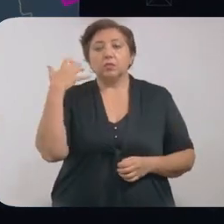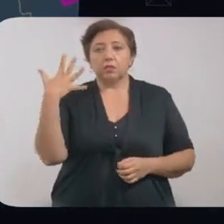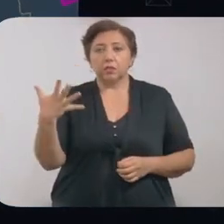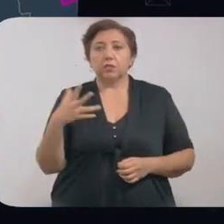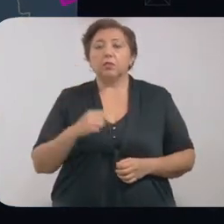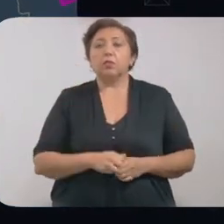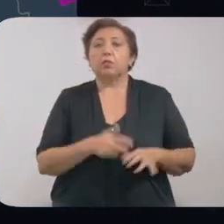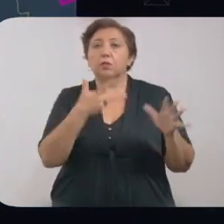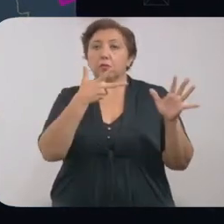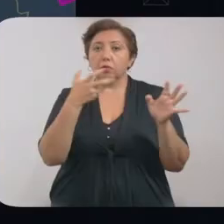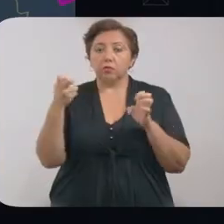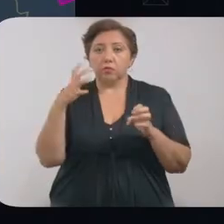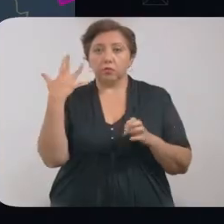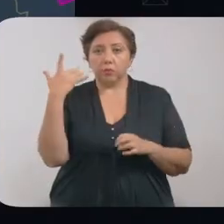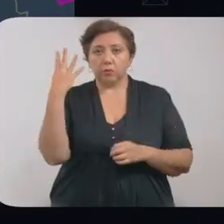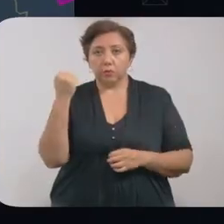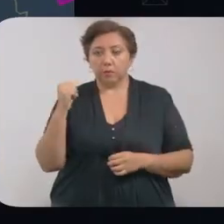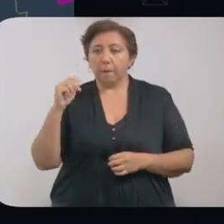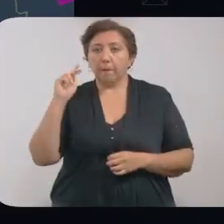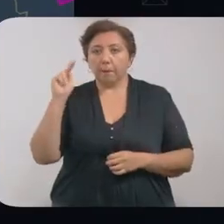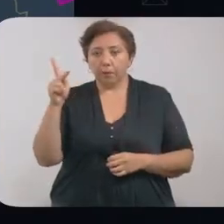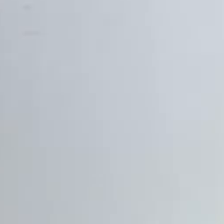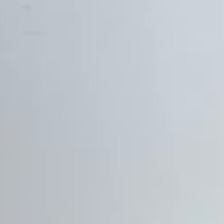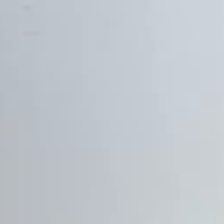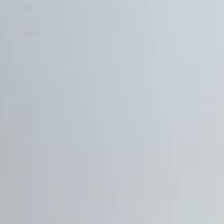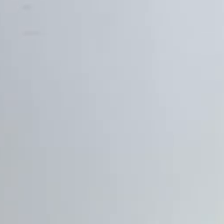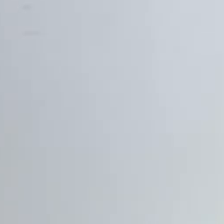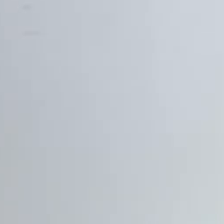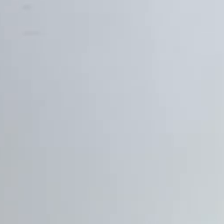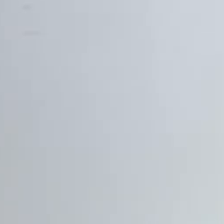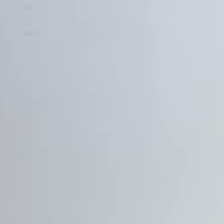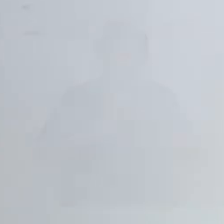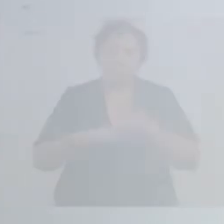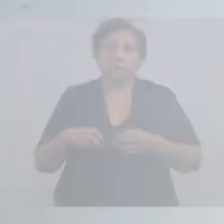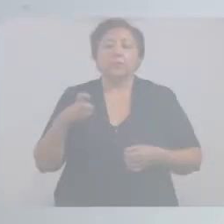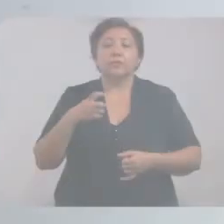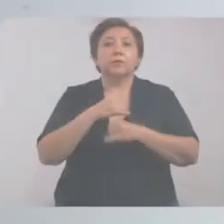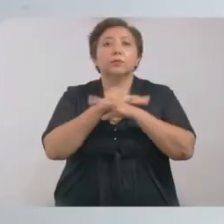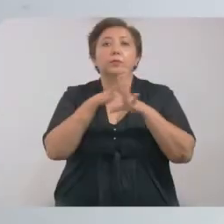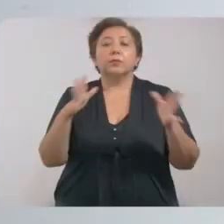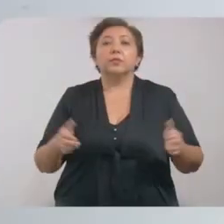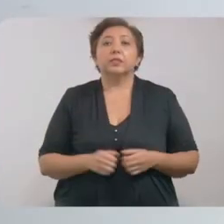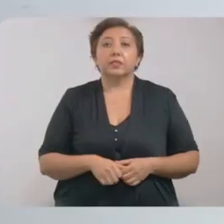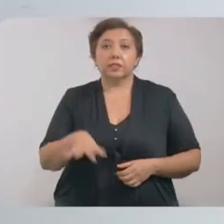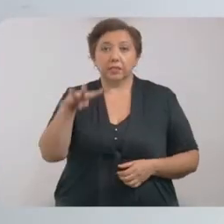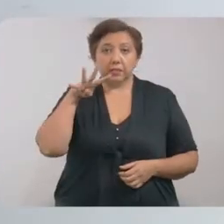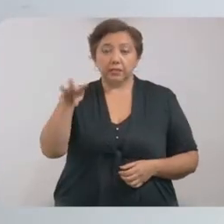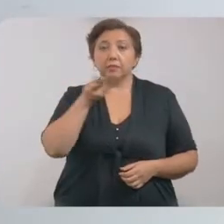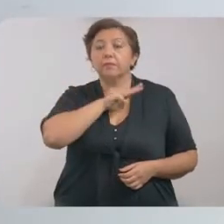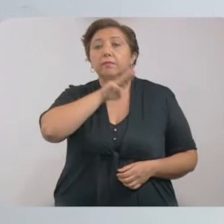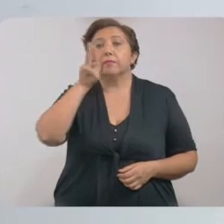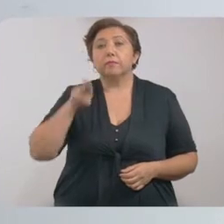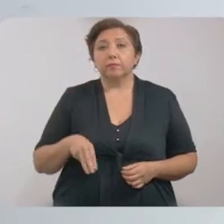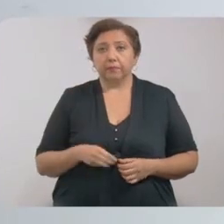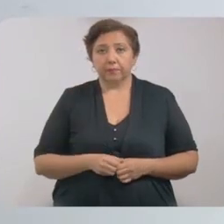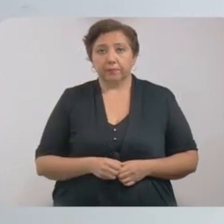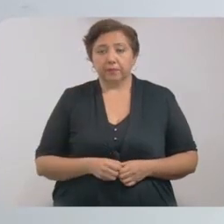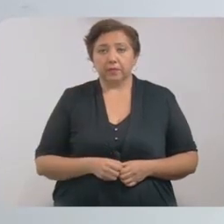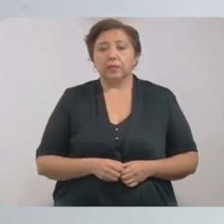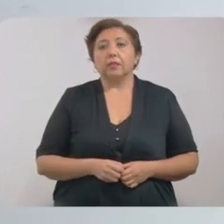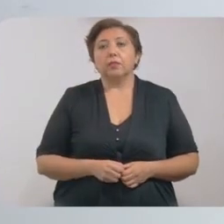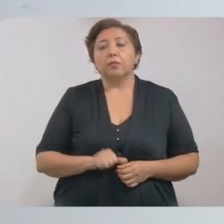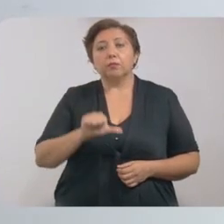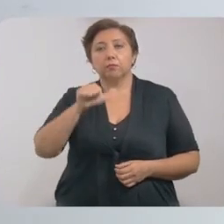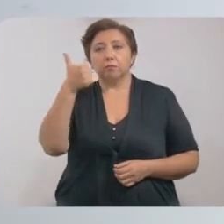y 859 en la zona poniente. Lamentablemente, en este parte médico informamos de 19 fallecimientos. Se trata